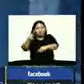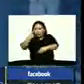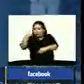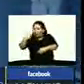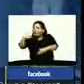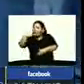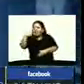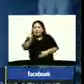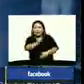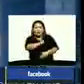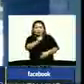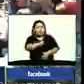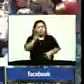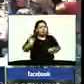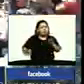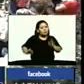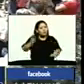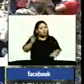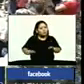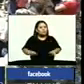y que se haga justicia.